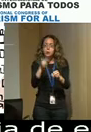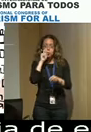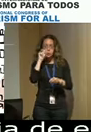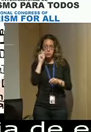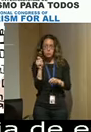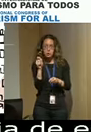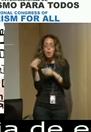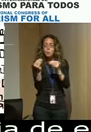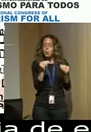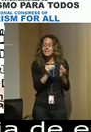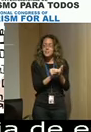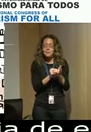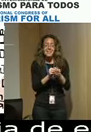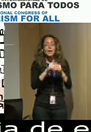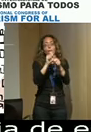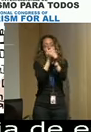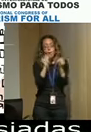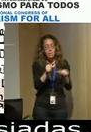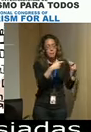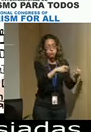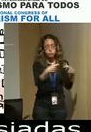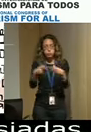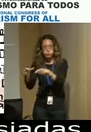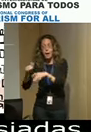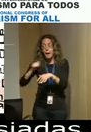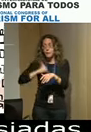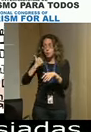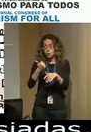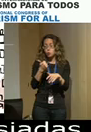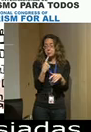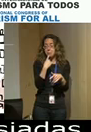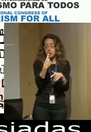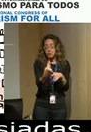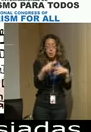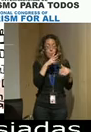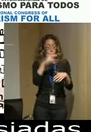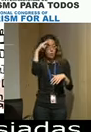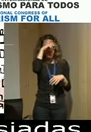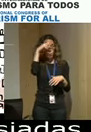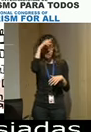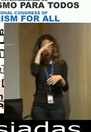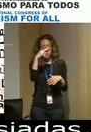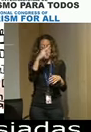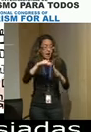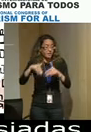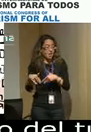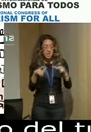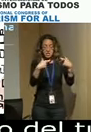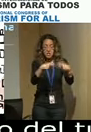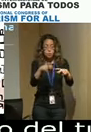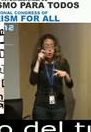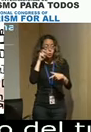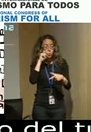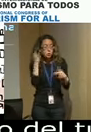de forma sectorial. Digo, yo aprovecho para decir esto porque es una preocupación, al final al sector turístico no